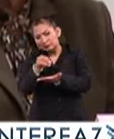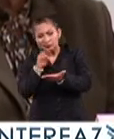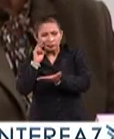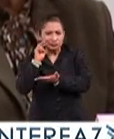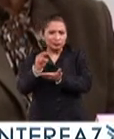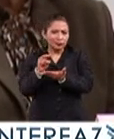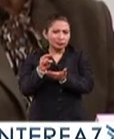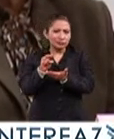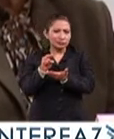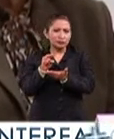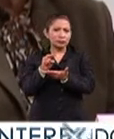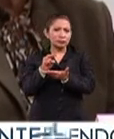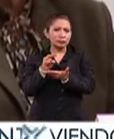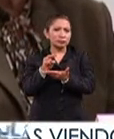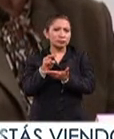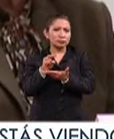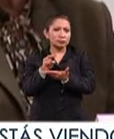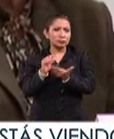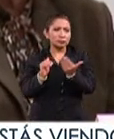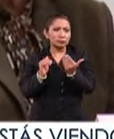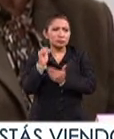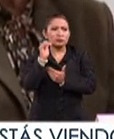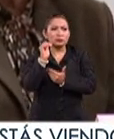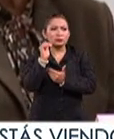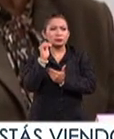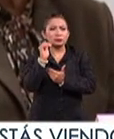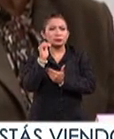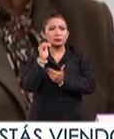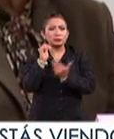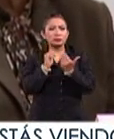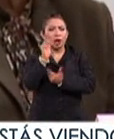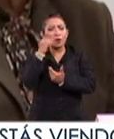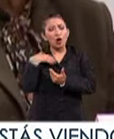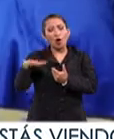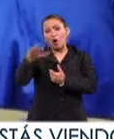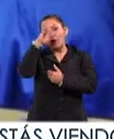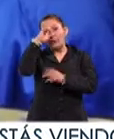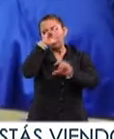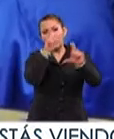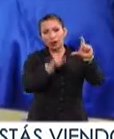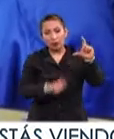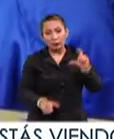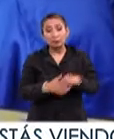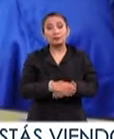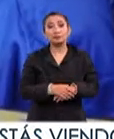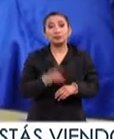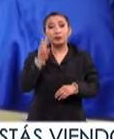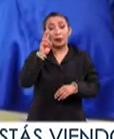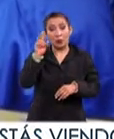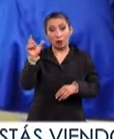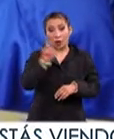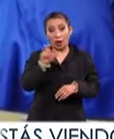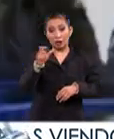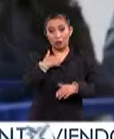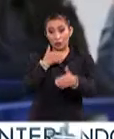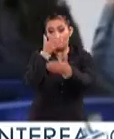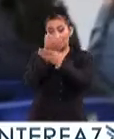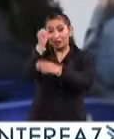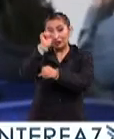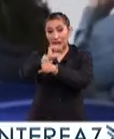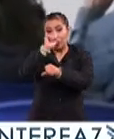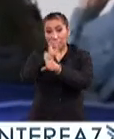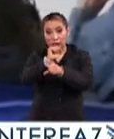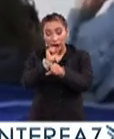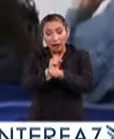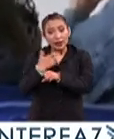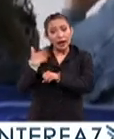arriba de lo que se obtienen a nivel nacional. Y vamos a ver que cuando vamos a secundaria y a media